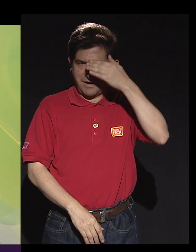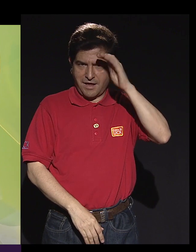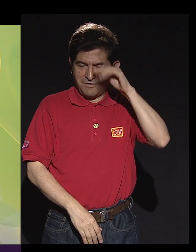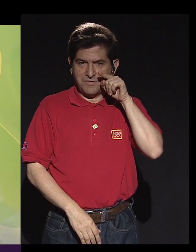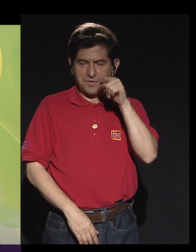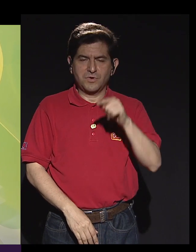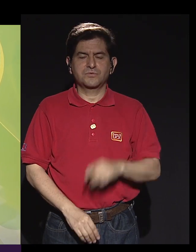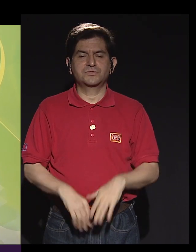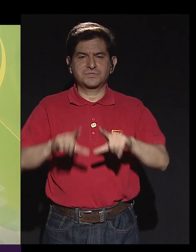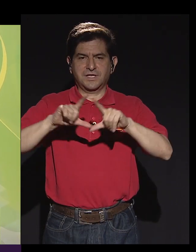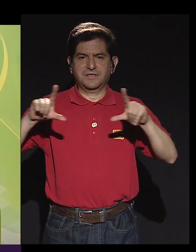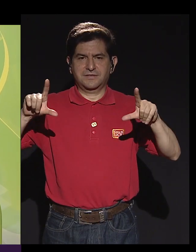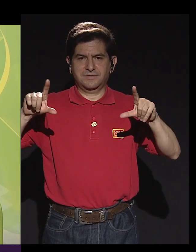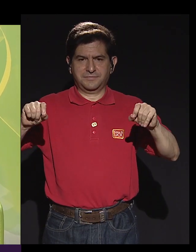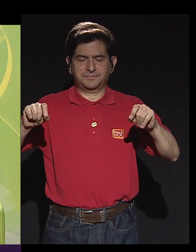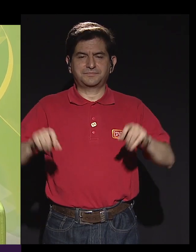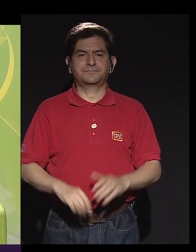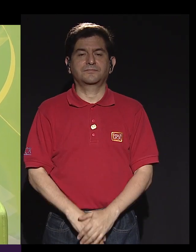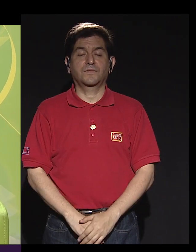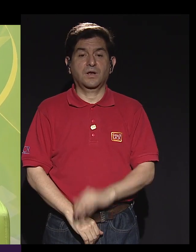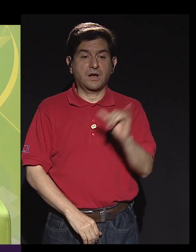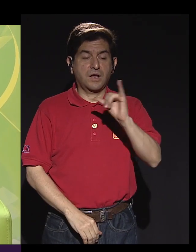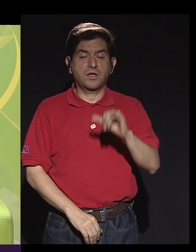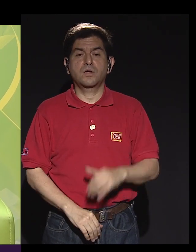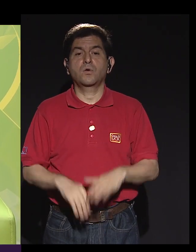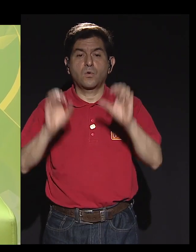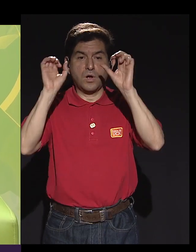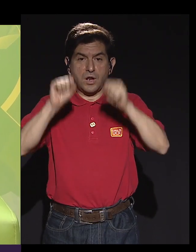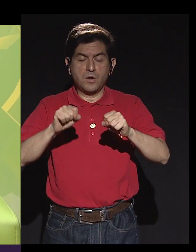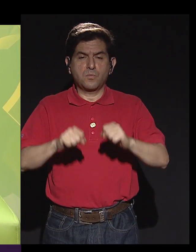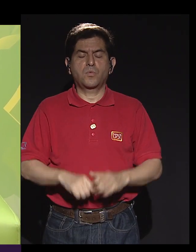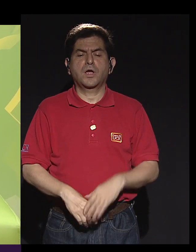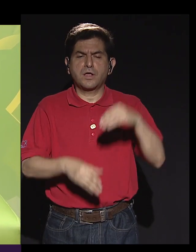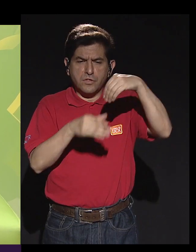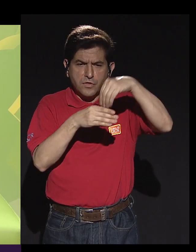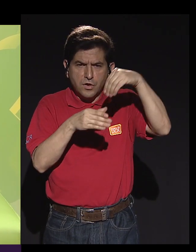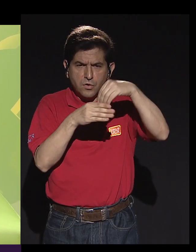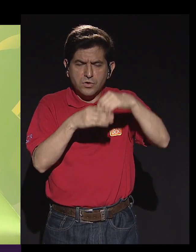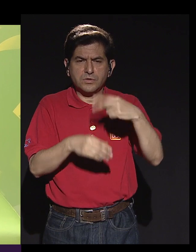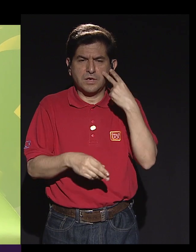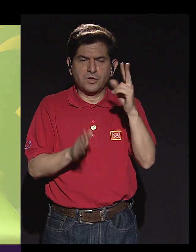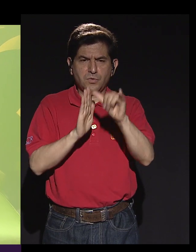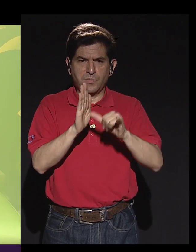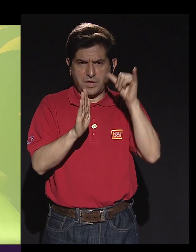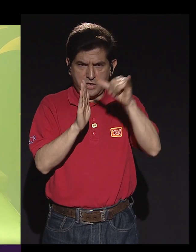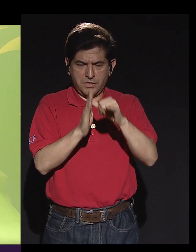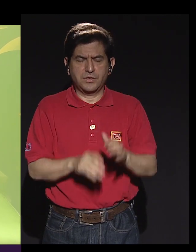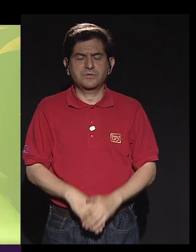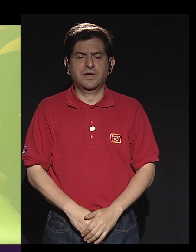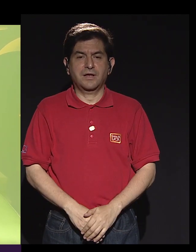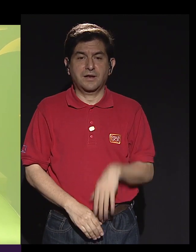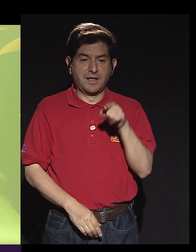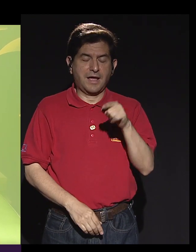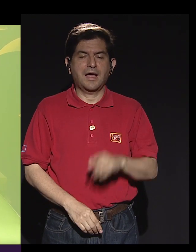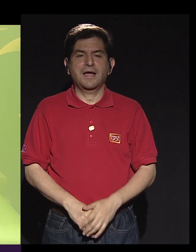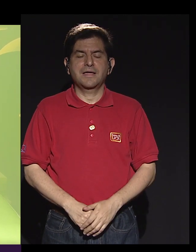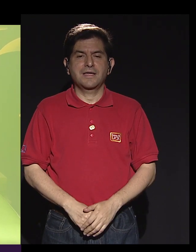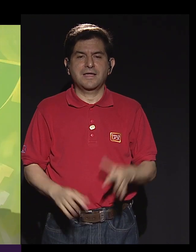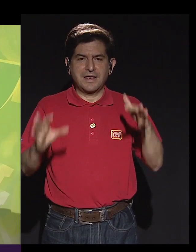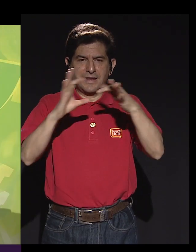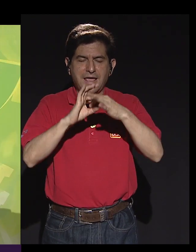encuentra como Nexos Canal 15 y también puede repasar nuestros contenidos en YouTube. Nuestro canal se llama Nexos